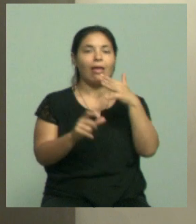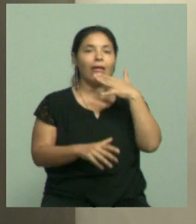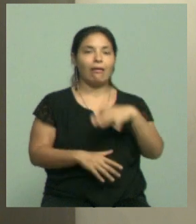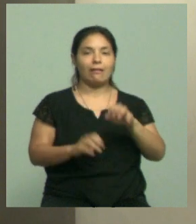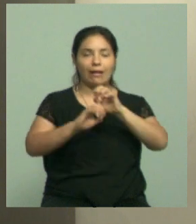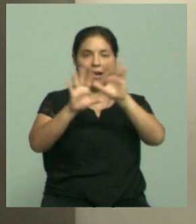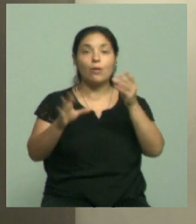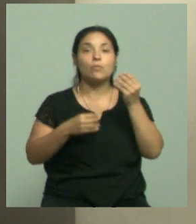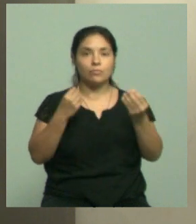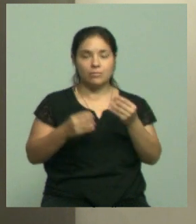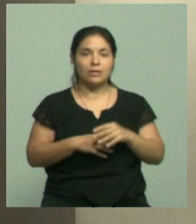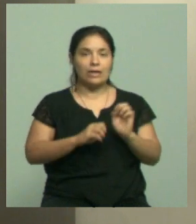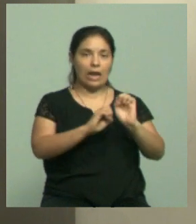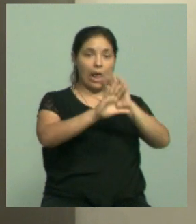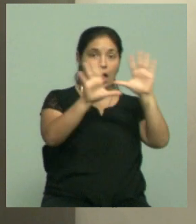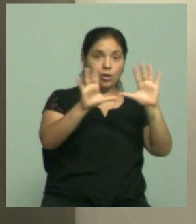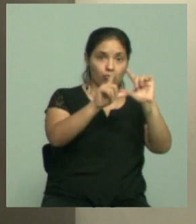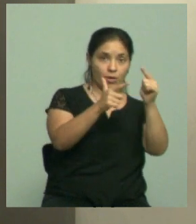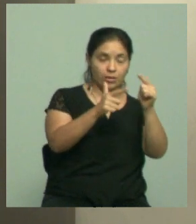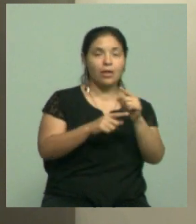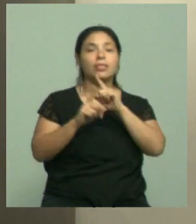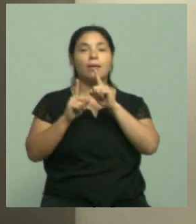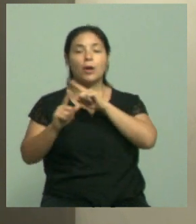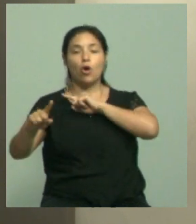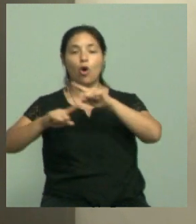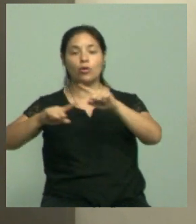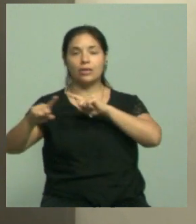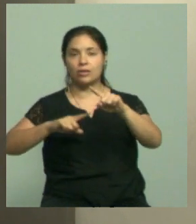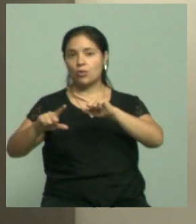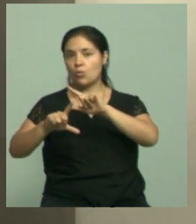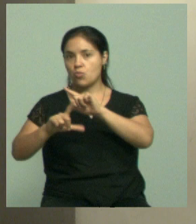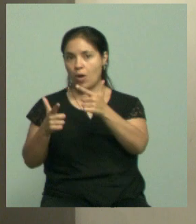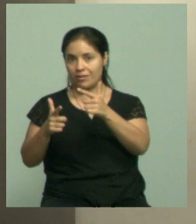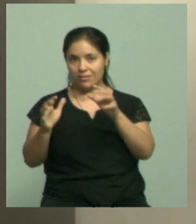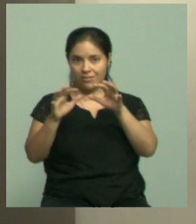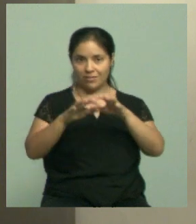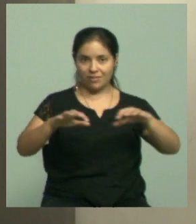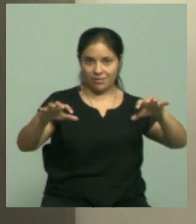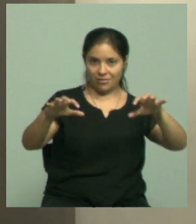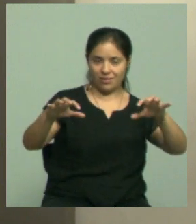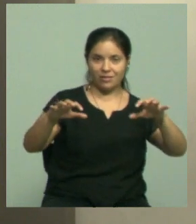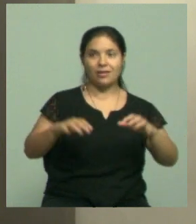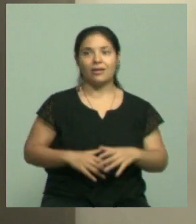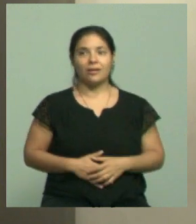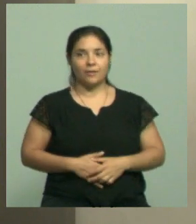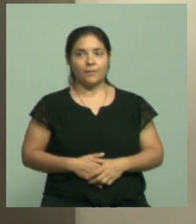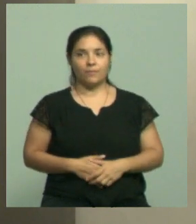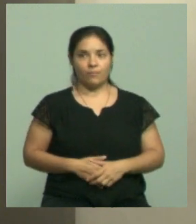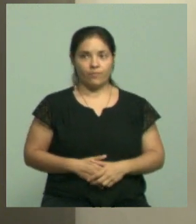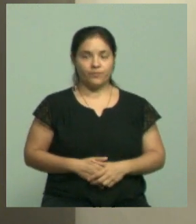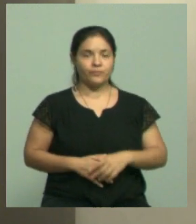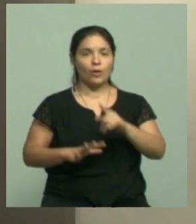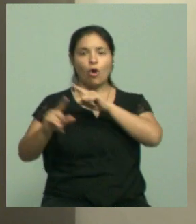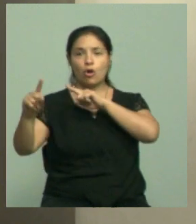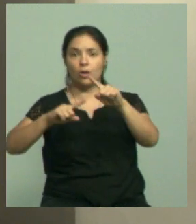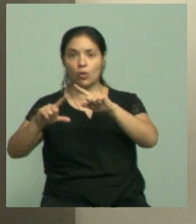es poca claridad y falta de coordinación, o descoordinación, si respetamos lo de las dos palabras. Sí. Lo de